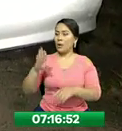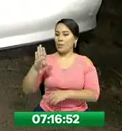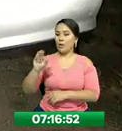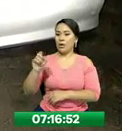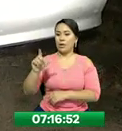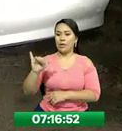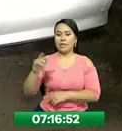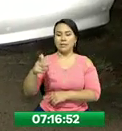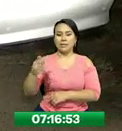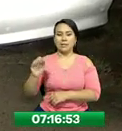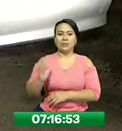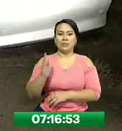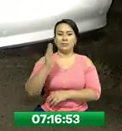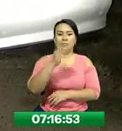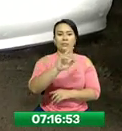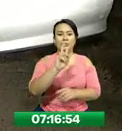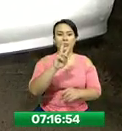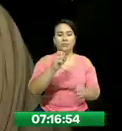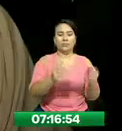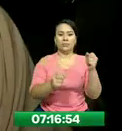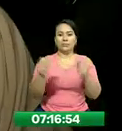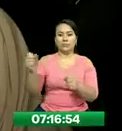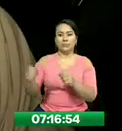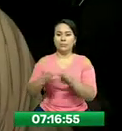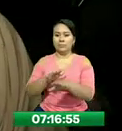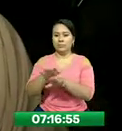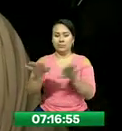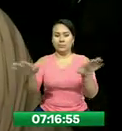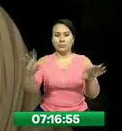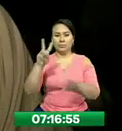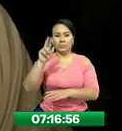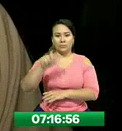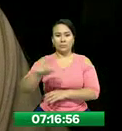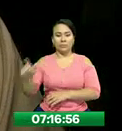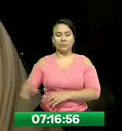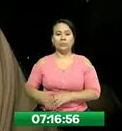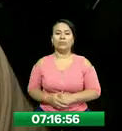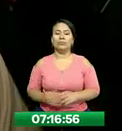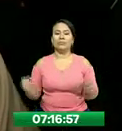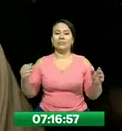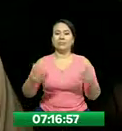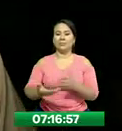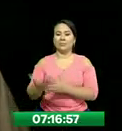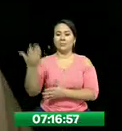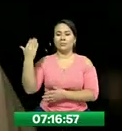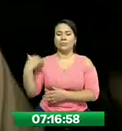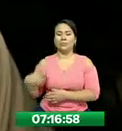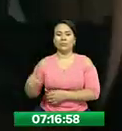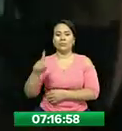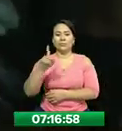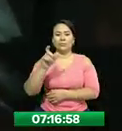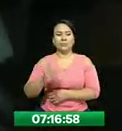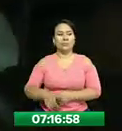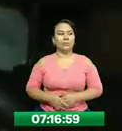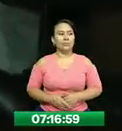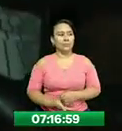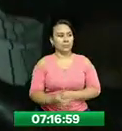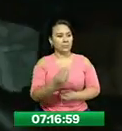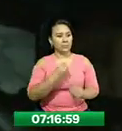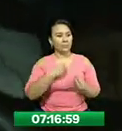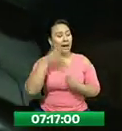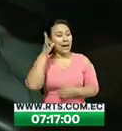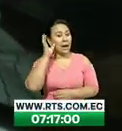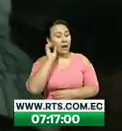en el vehículo primero, en el segundo vehículo dos ocupantes y en el vehículo posterior un solo ocupante. Se presume que